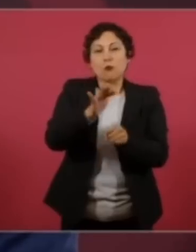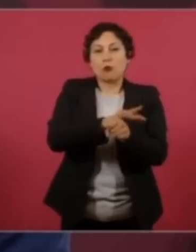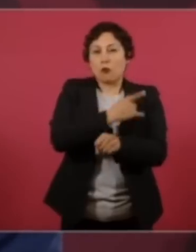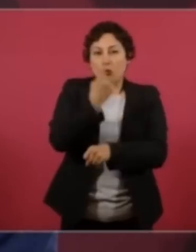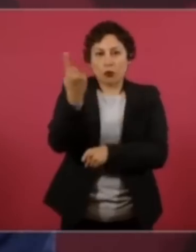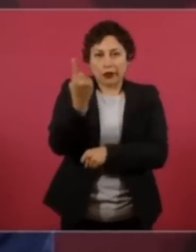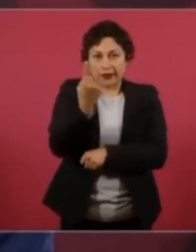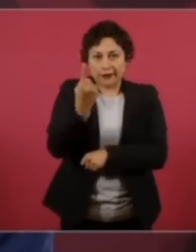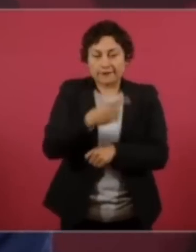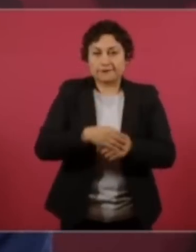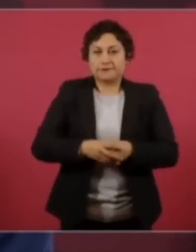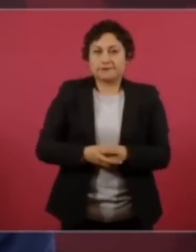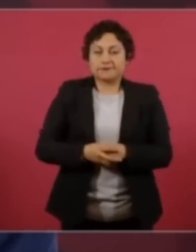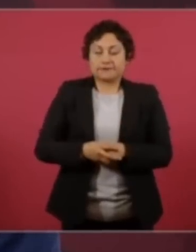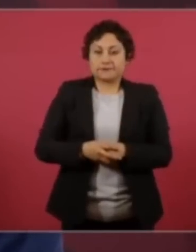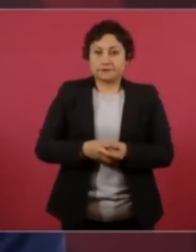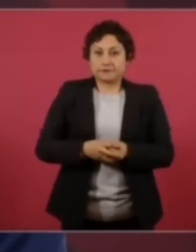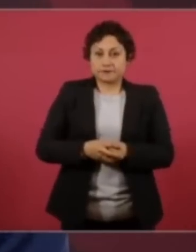de